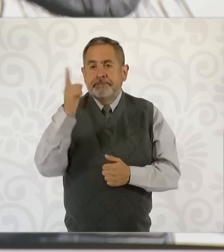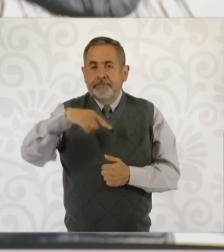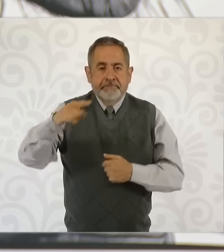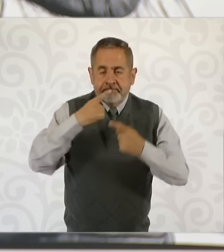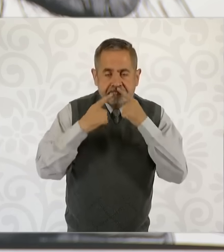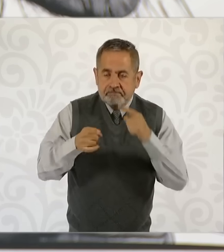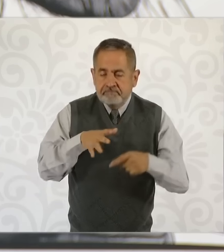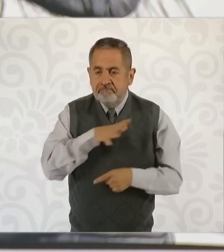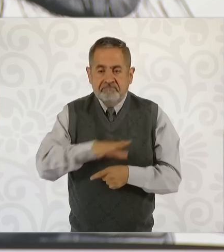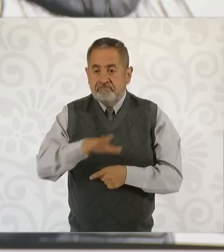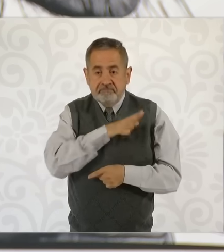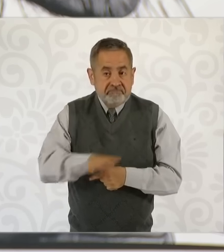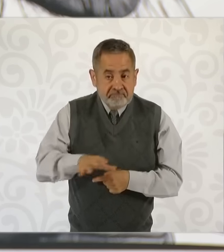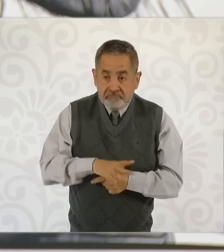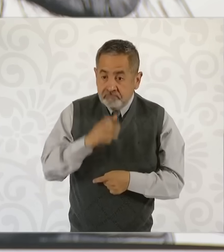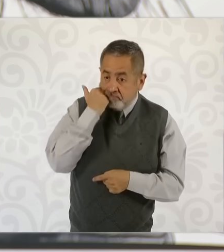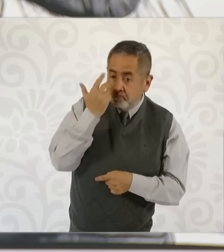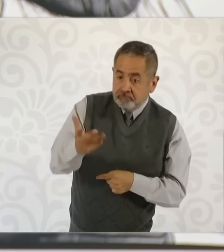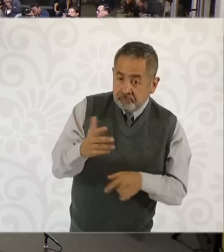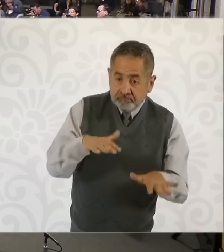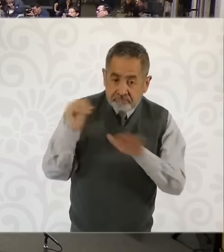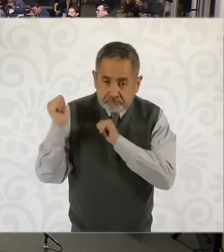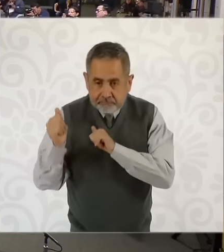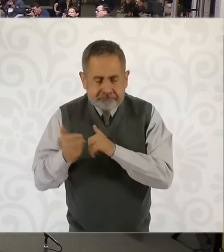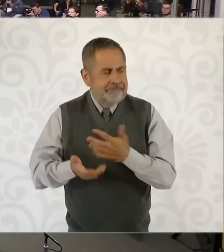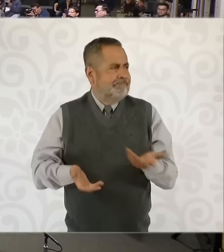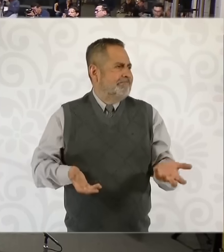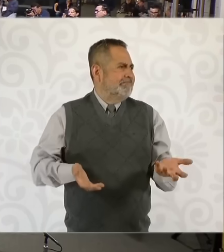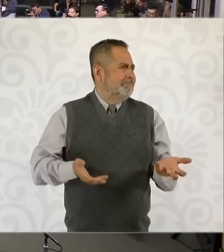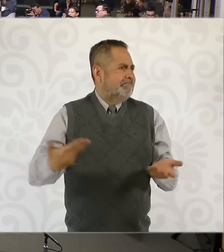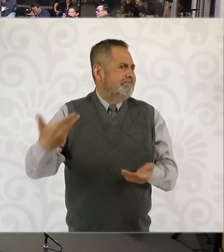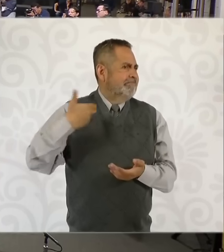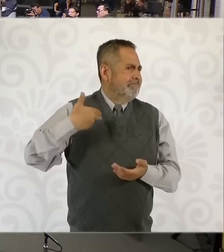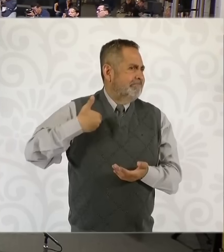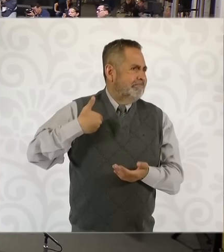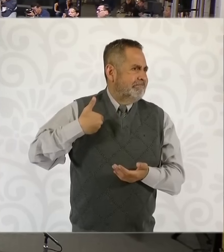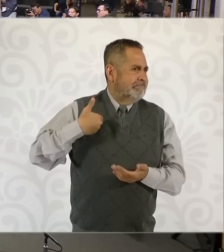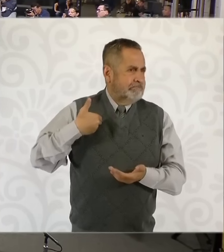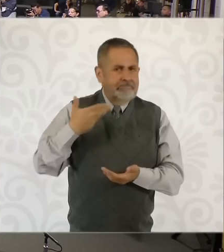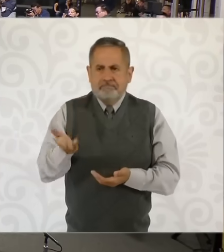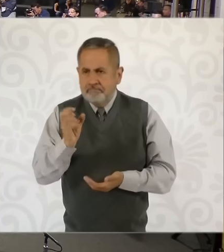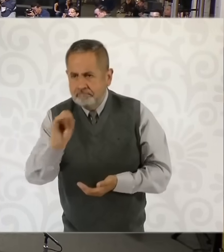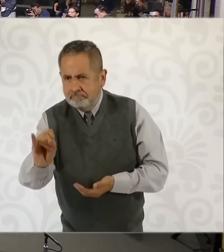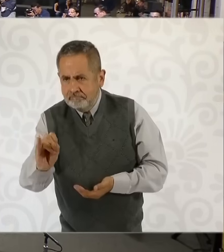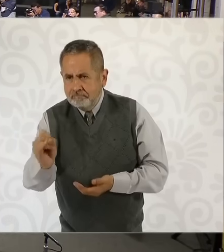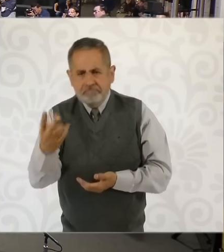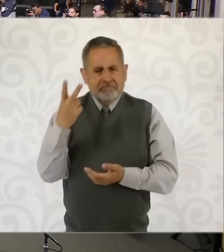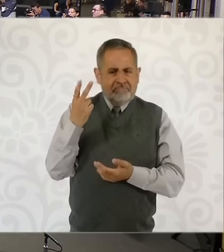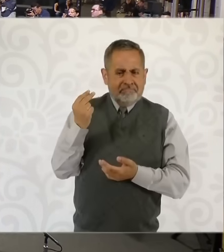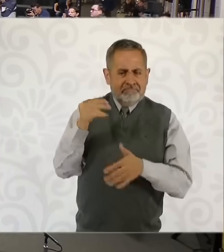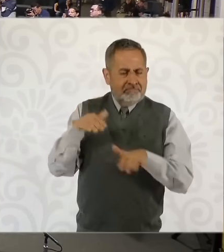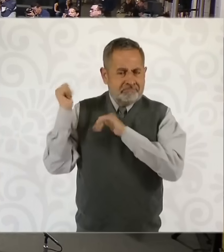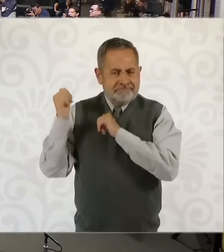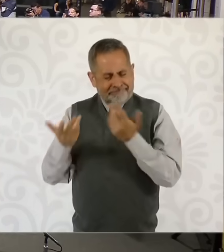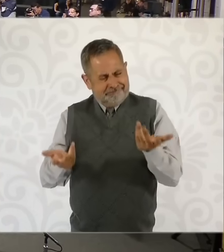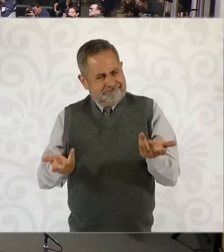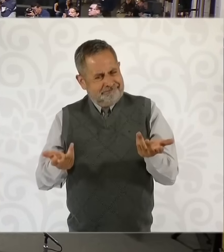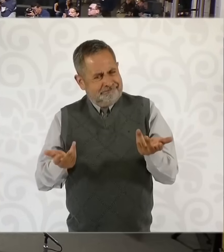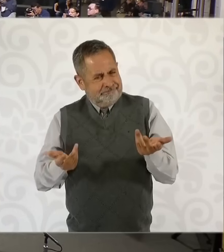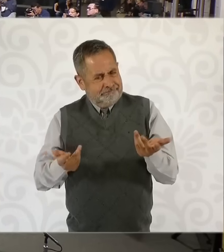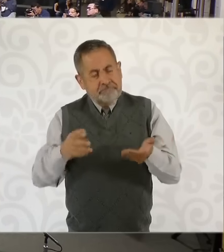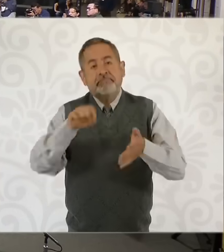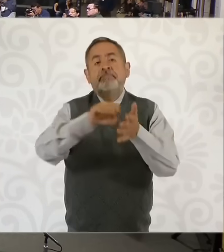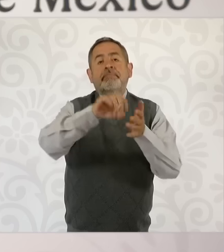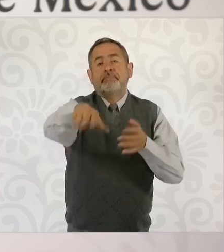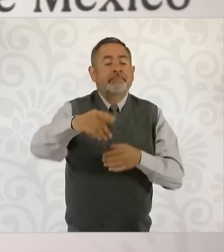dialogar, pues ¿por qué? Si lo que están pidiendo es diálogo. Por cierto, ayer no mencioné que en